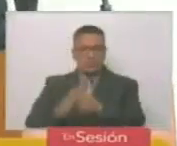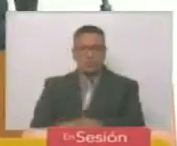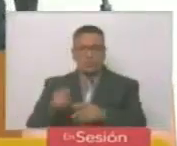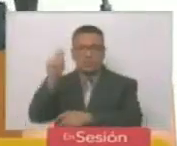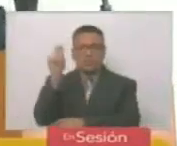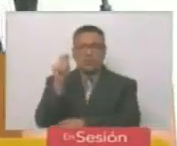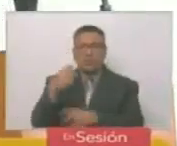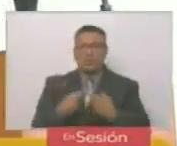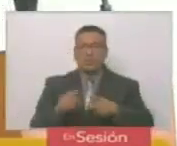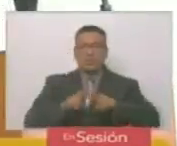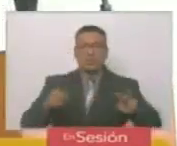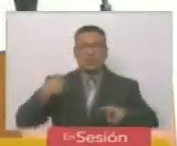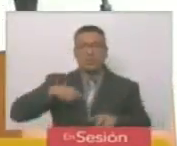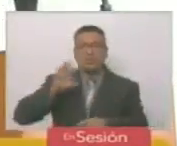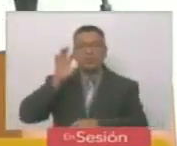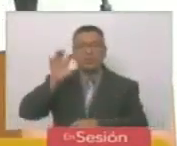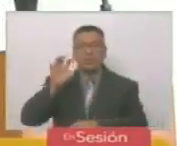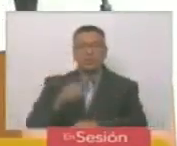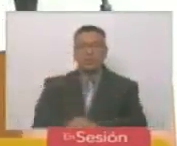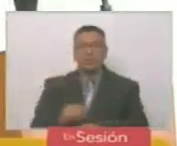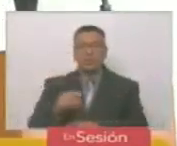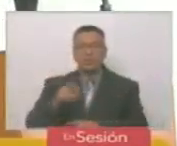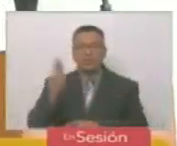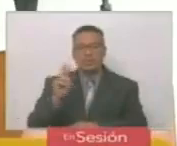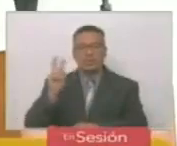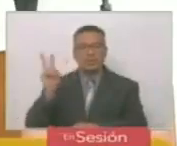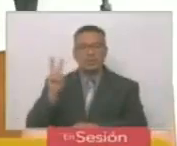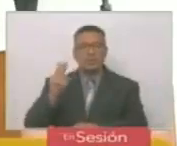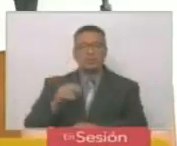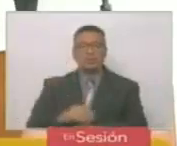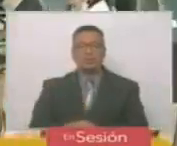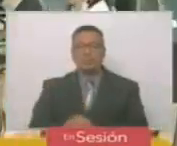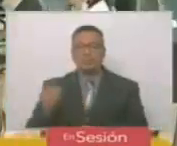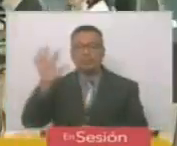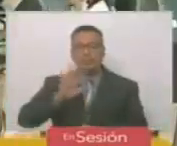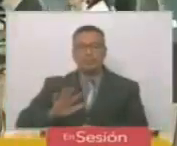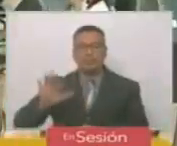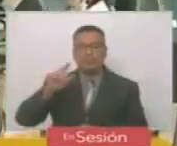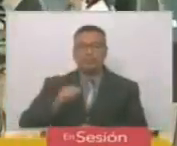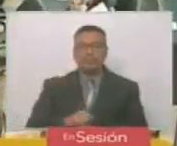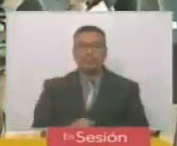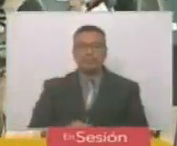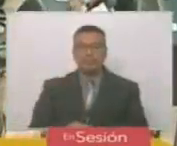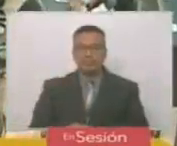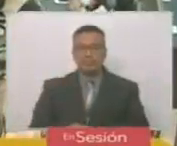paz que tiene el Parlamento de la República Bolivariana de Venezuela.